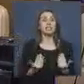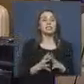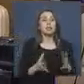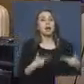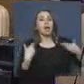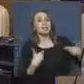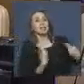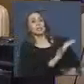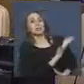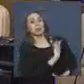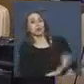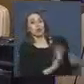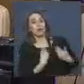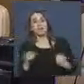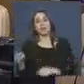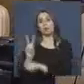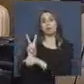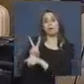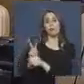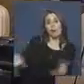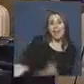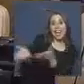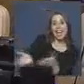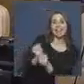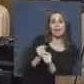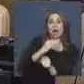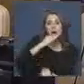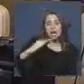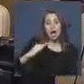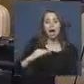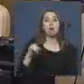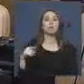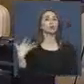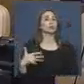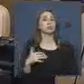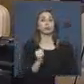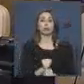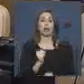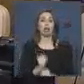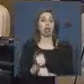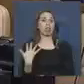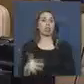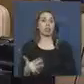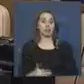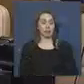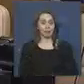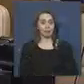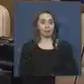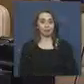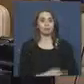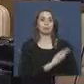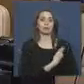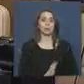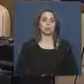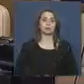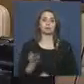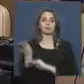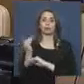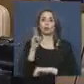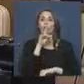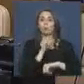estimulación al profesor del mundo rural a quien cumple esa función tan importante. Señor presidente, le pido solo un minuto para